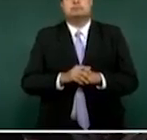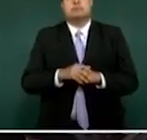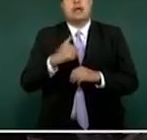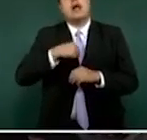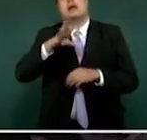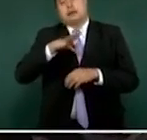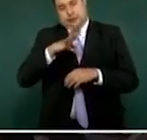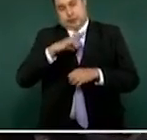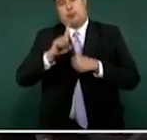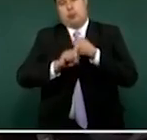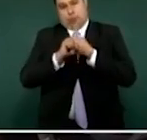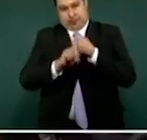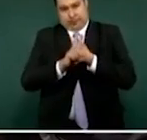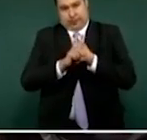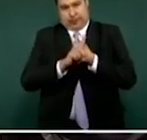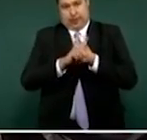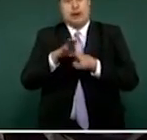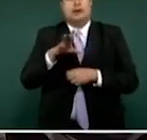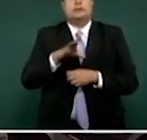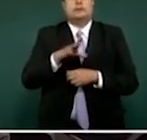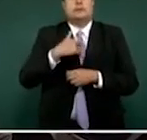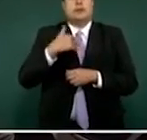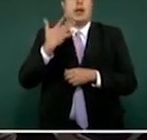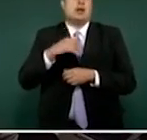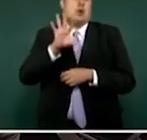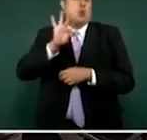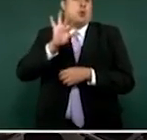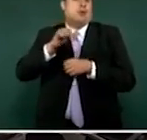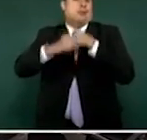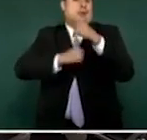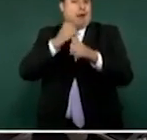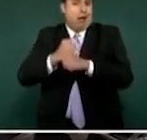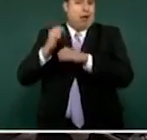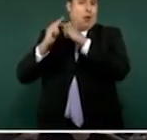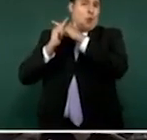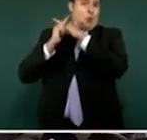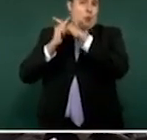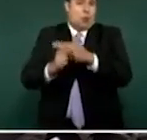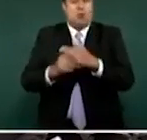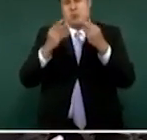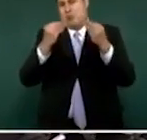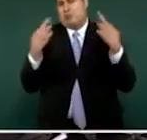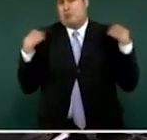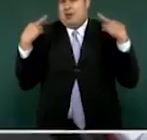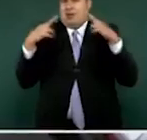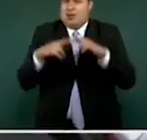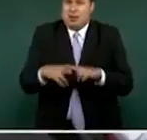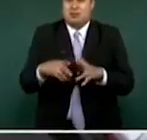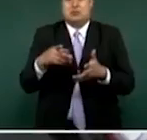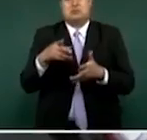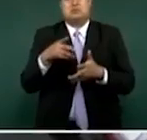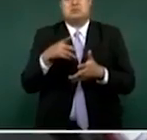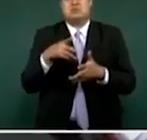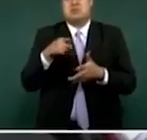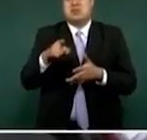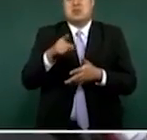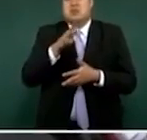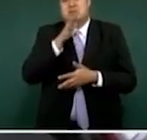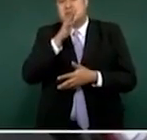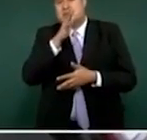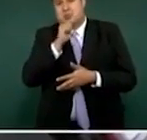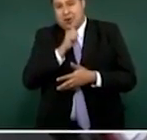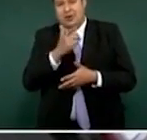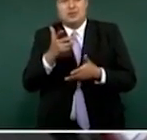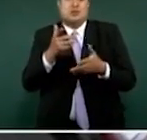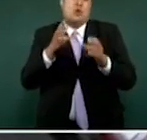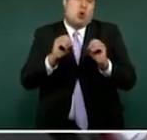un problema, digamos, delegado desde hace 40 años, una gran cantidad de maestros que ni siquiera se pueden